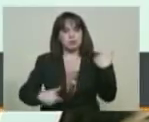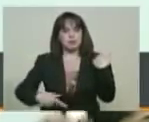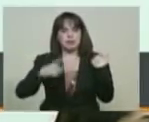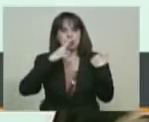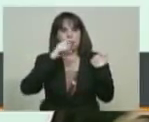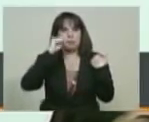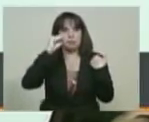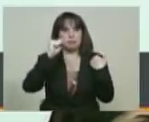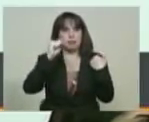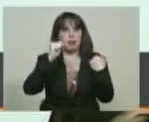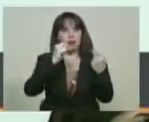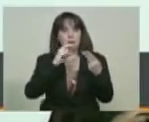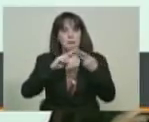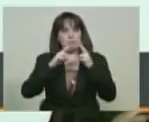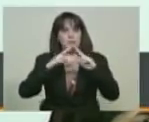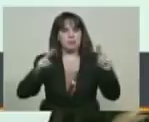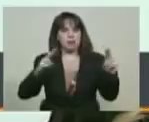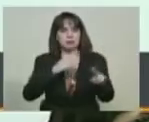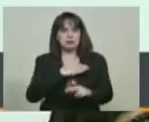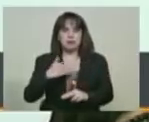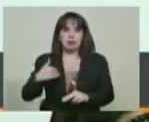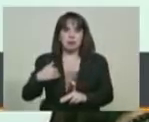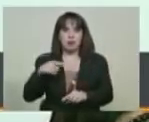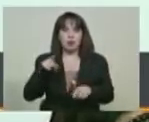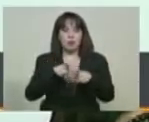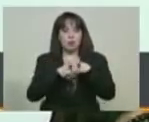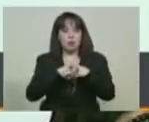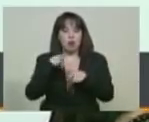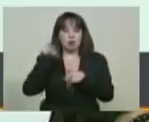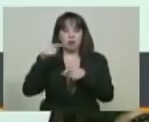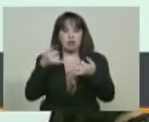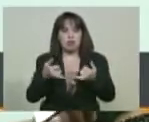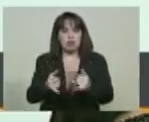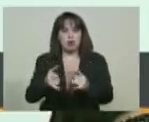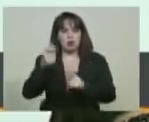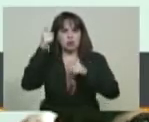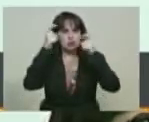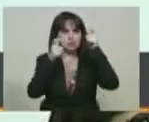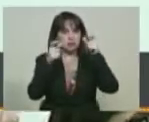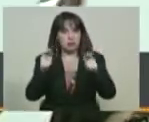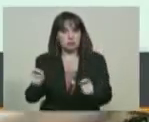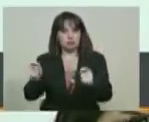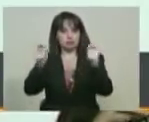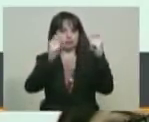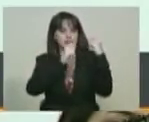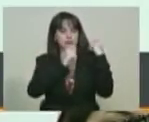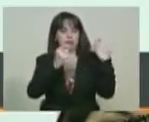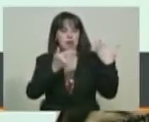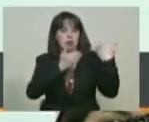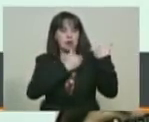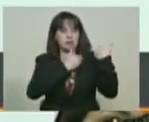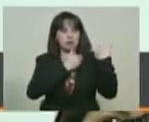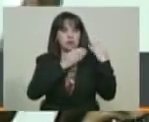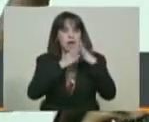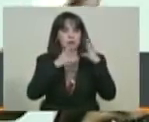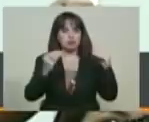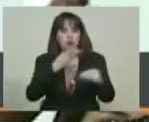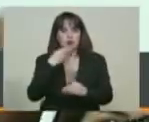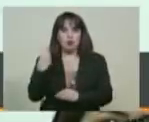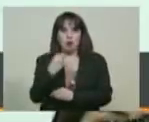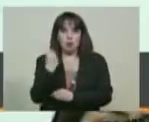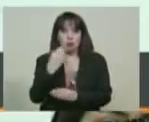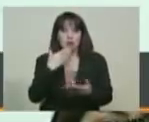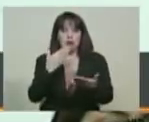presidente, usted, como digno hijo de Chávez, como lo decía, que le ha dado la responsabilidad a muchos jóvenes. Gracias a